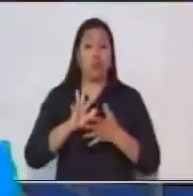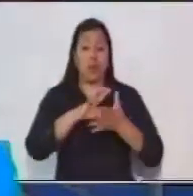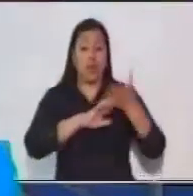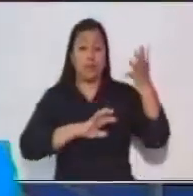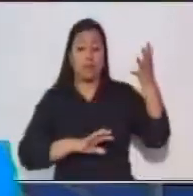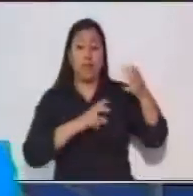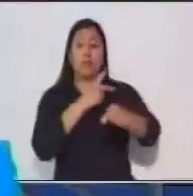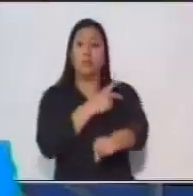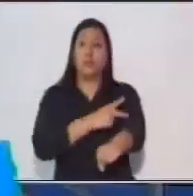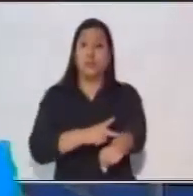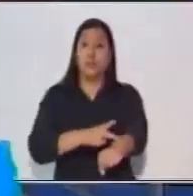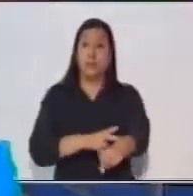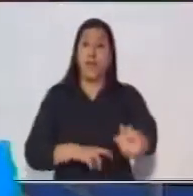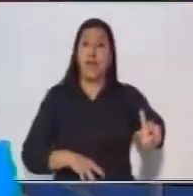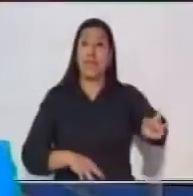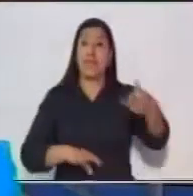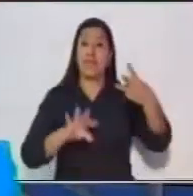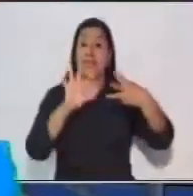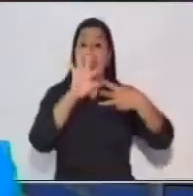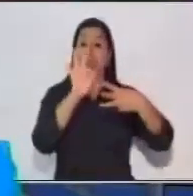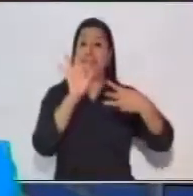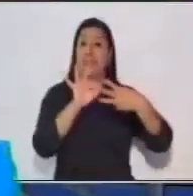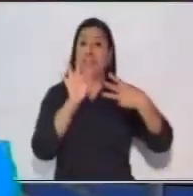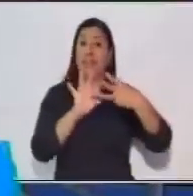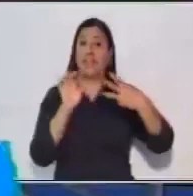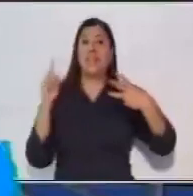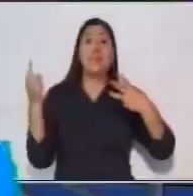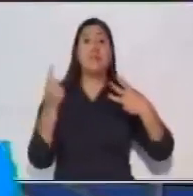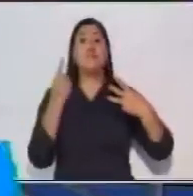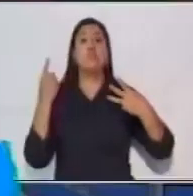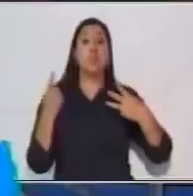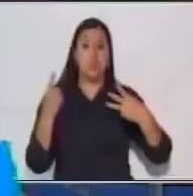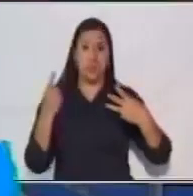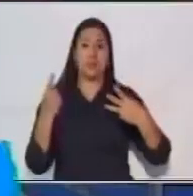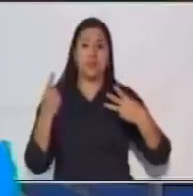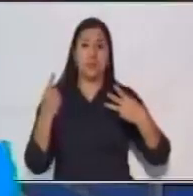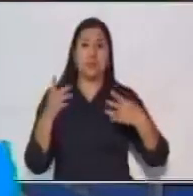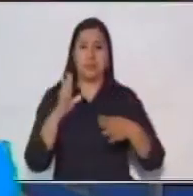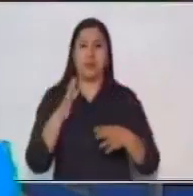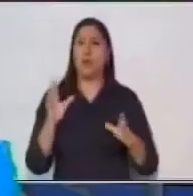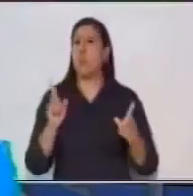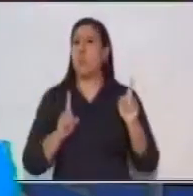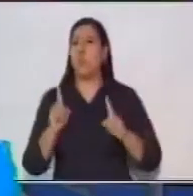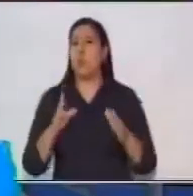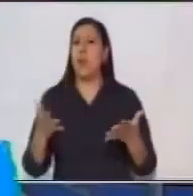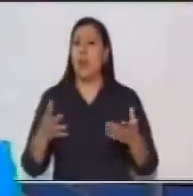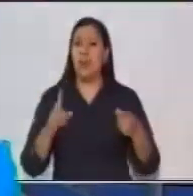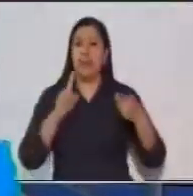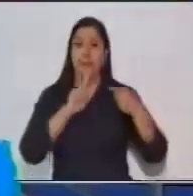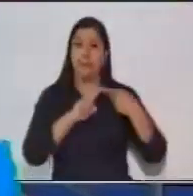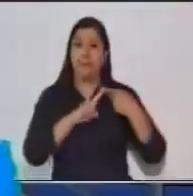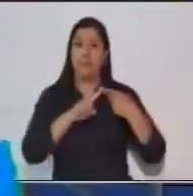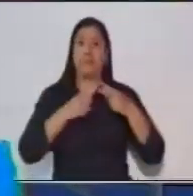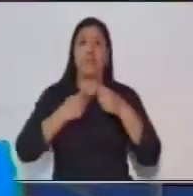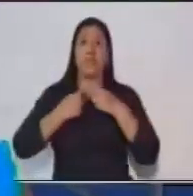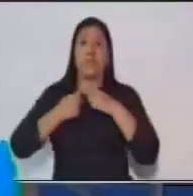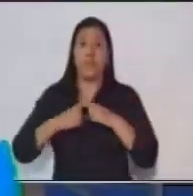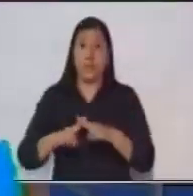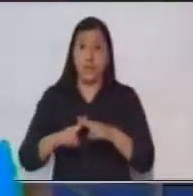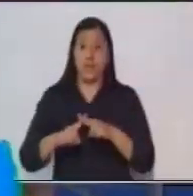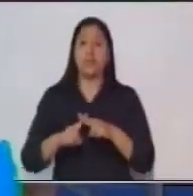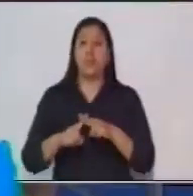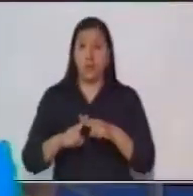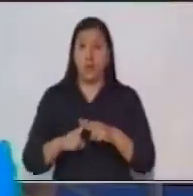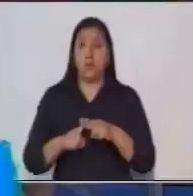tres componentes principales que hay que identificar, que es el inicio, lo